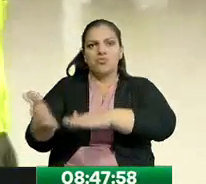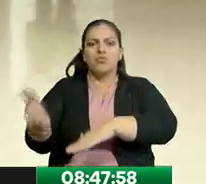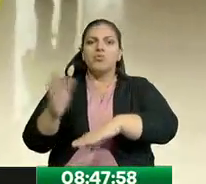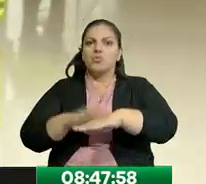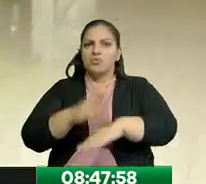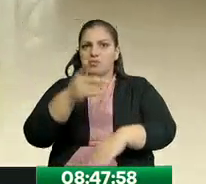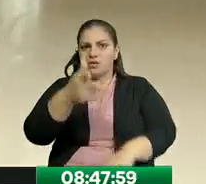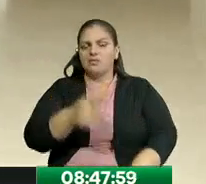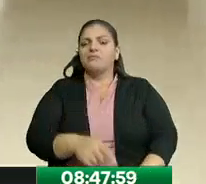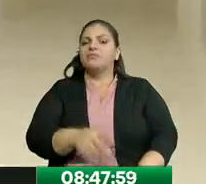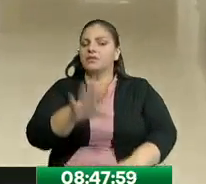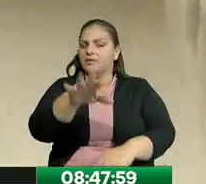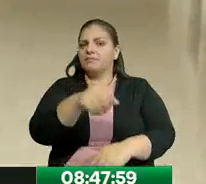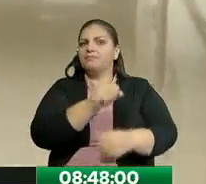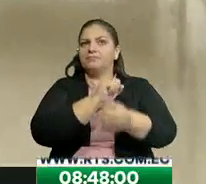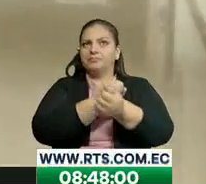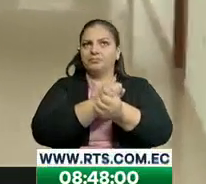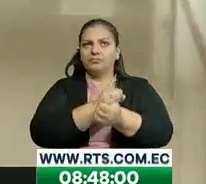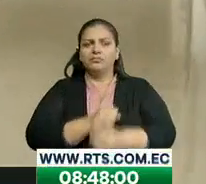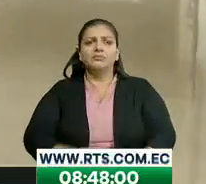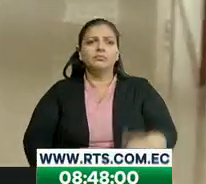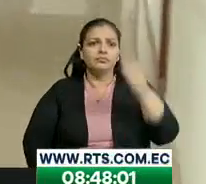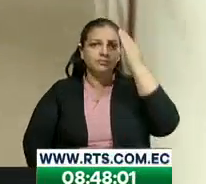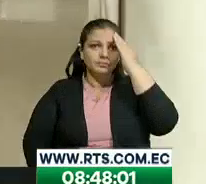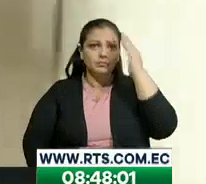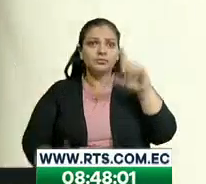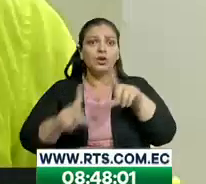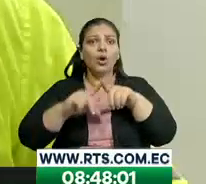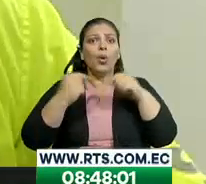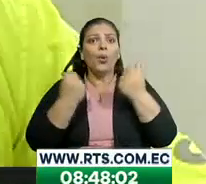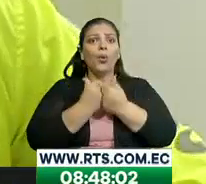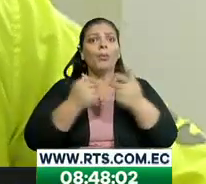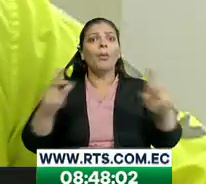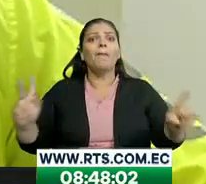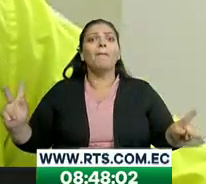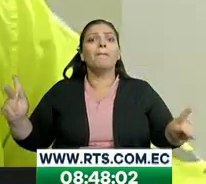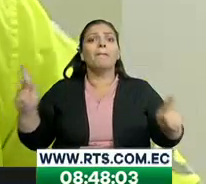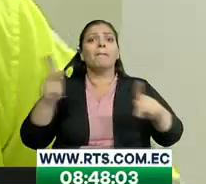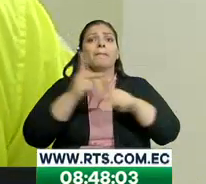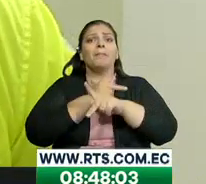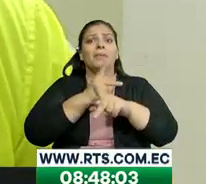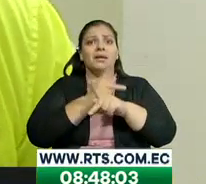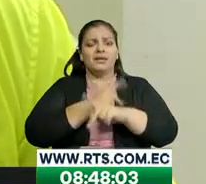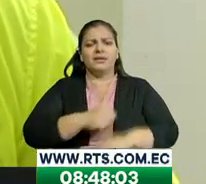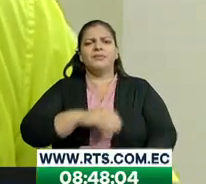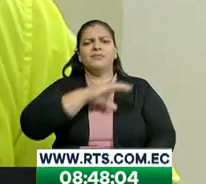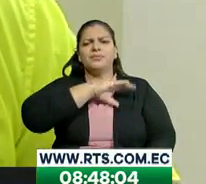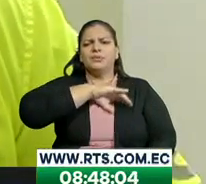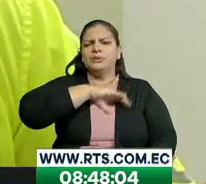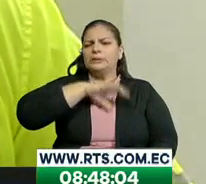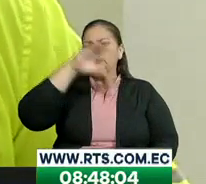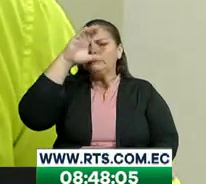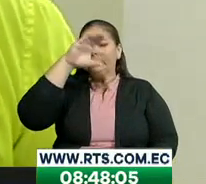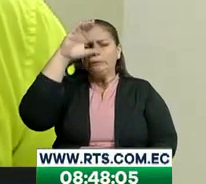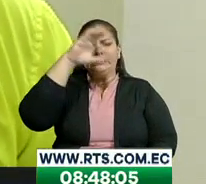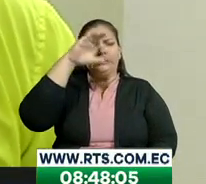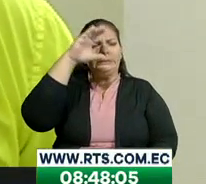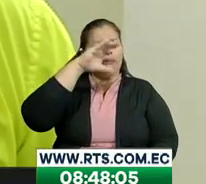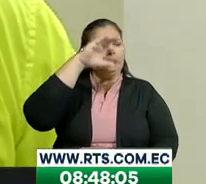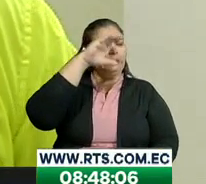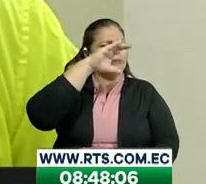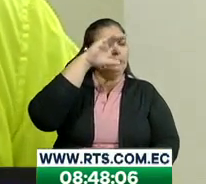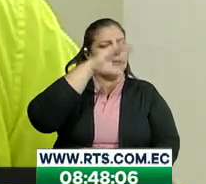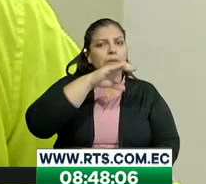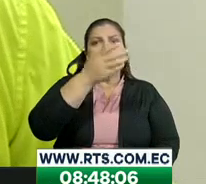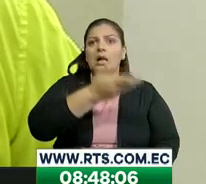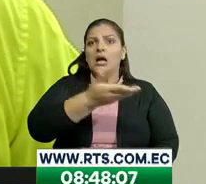a una estructura delictiva la cual está siendo monitoreada por policía nacional y como parte de nuestro trabajo